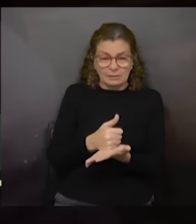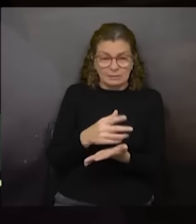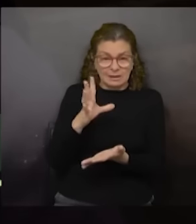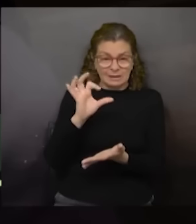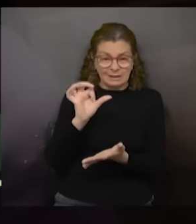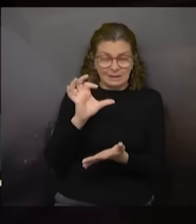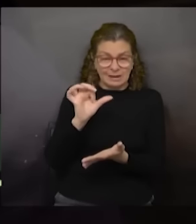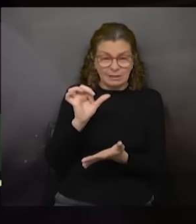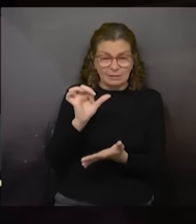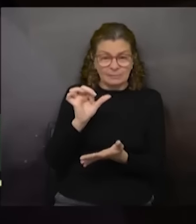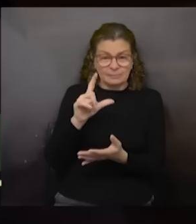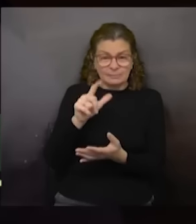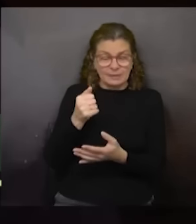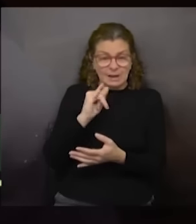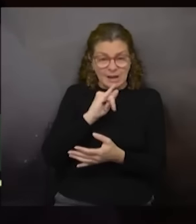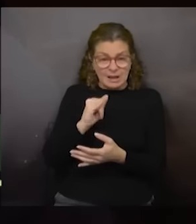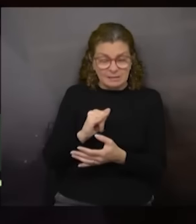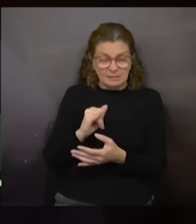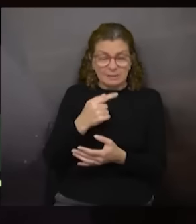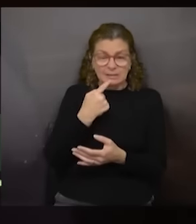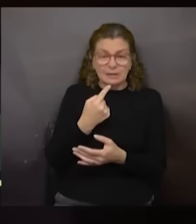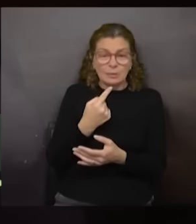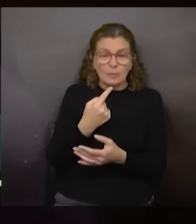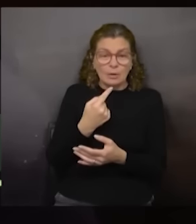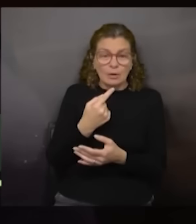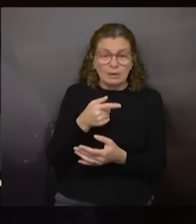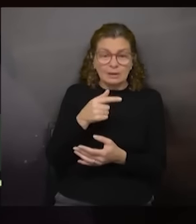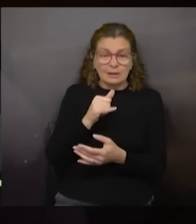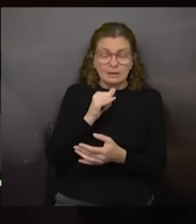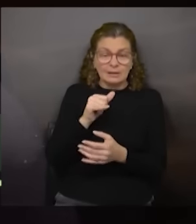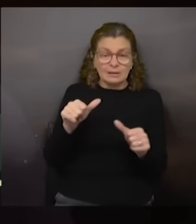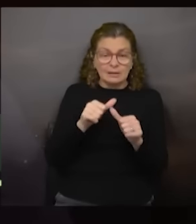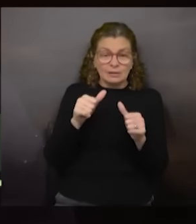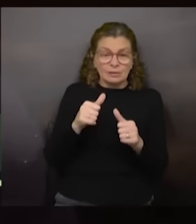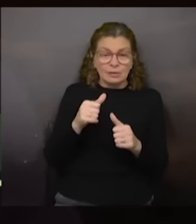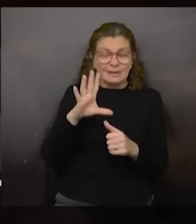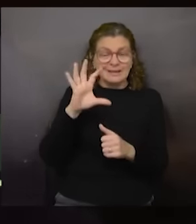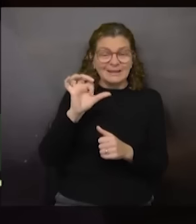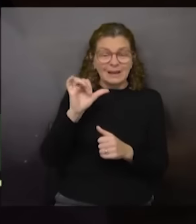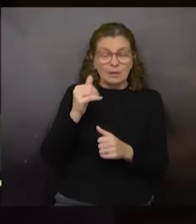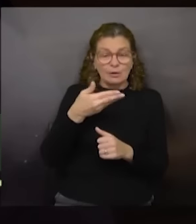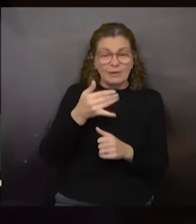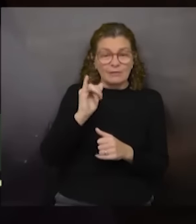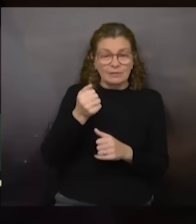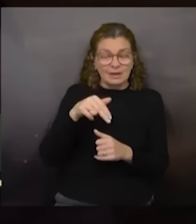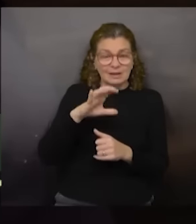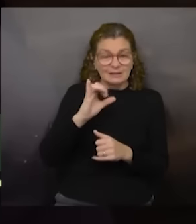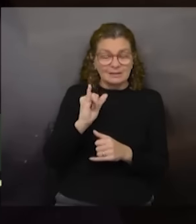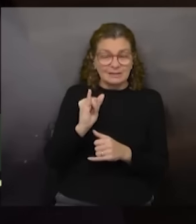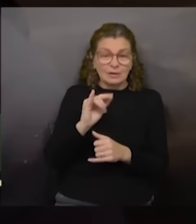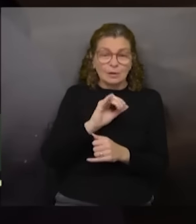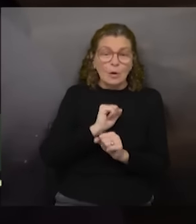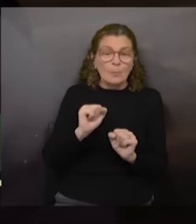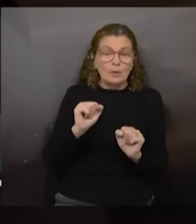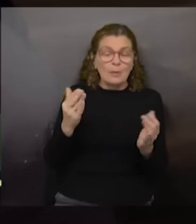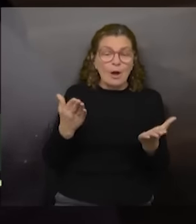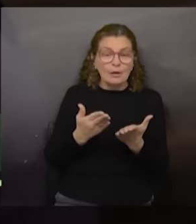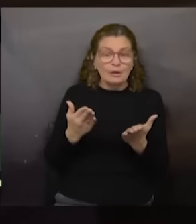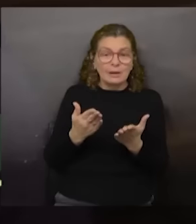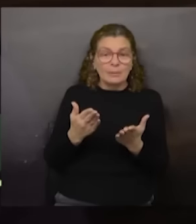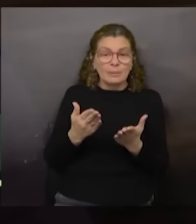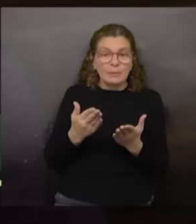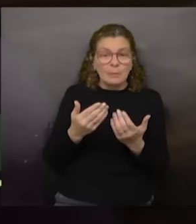senador del senador Pablo lans eh En el caso del comentario que hizo la la senadora Bianchi nosotros no podemos ahora eh Cómo